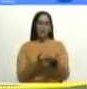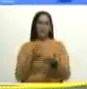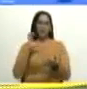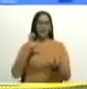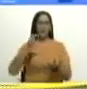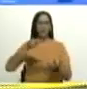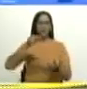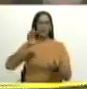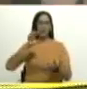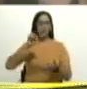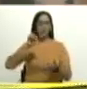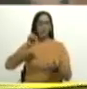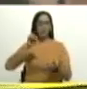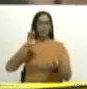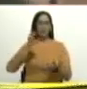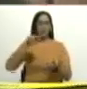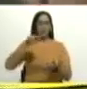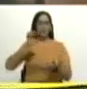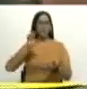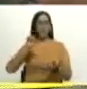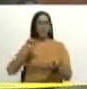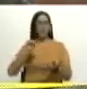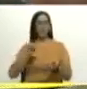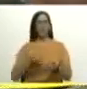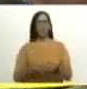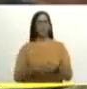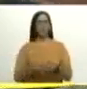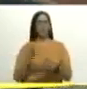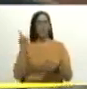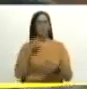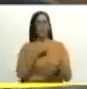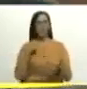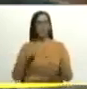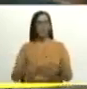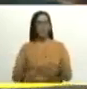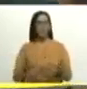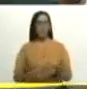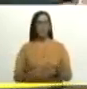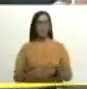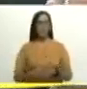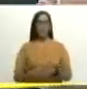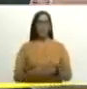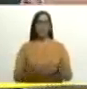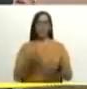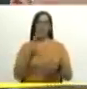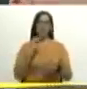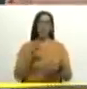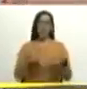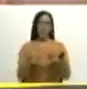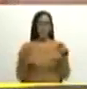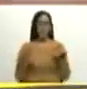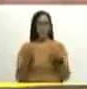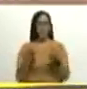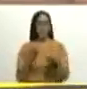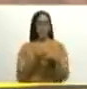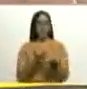Shenzhen, allá en la provincia de Guangdong. Se trata de la zona